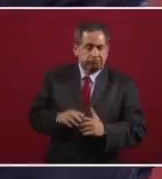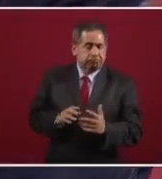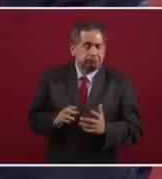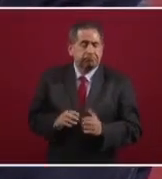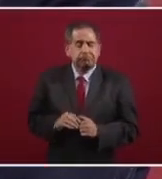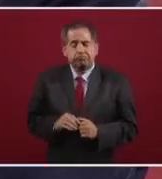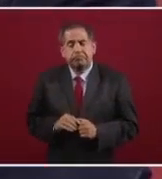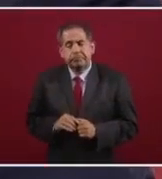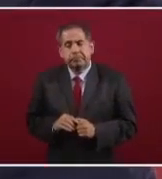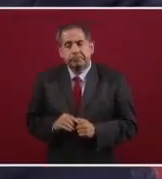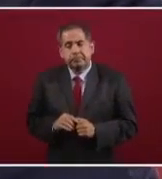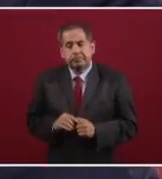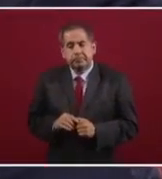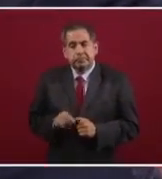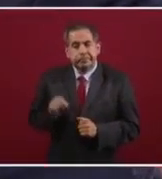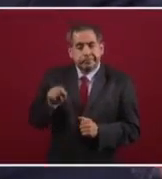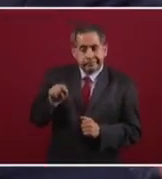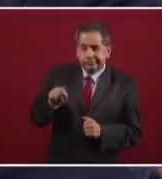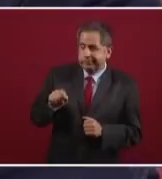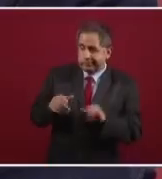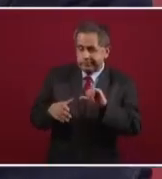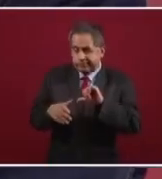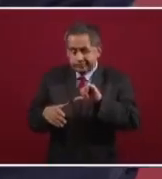que no llevan a cabo